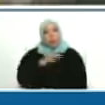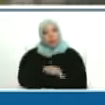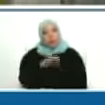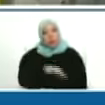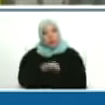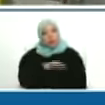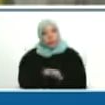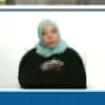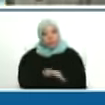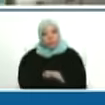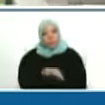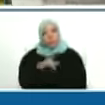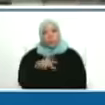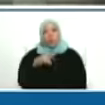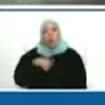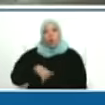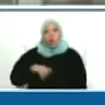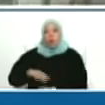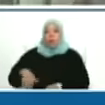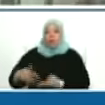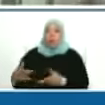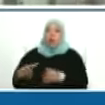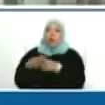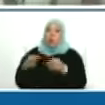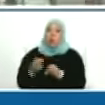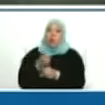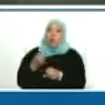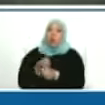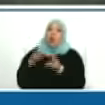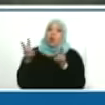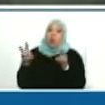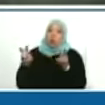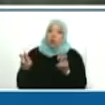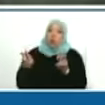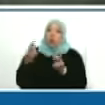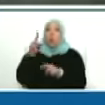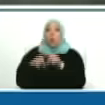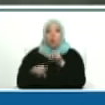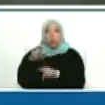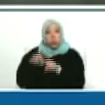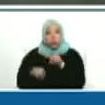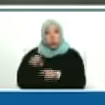estamos entregando totalmente nuevas y equipadas